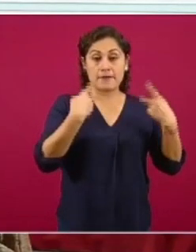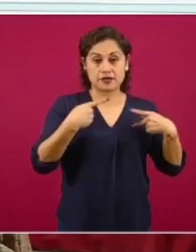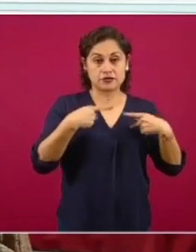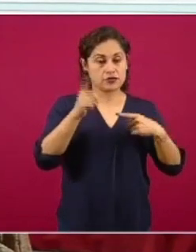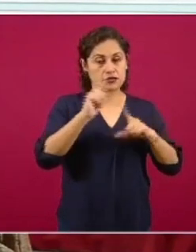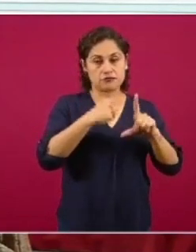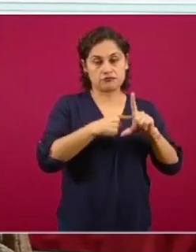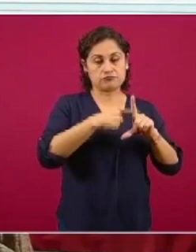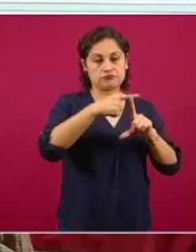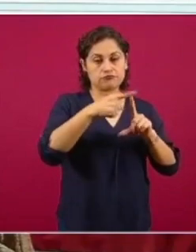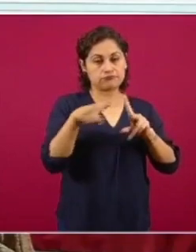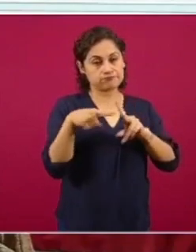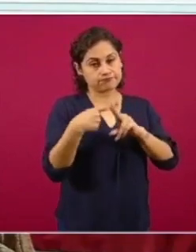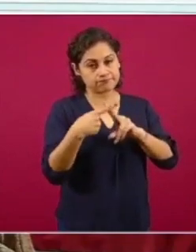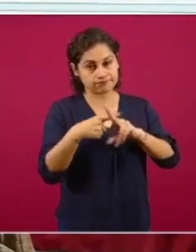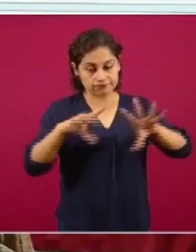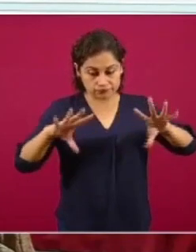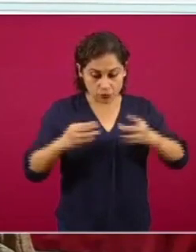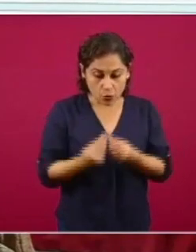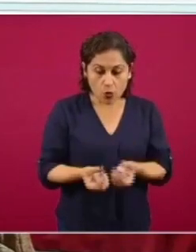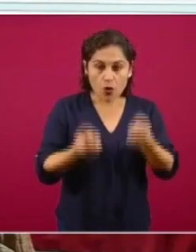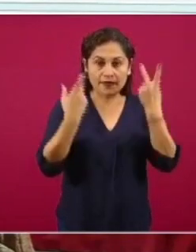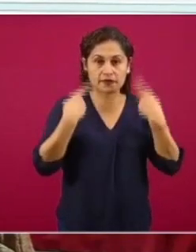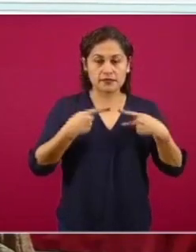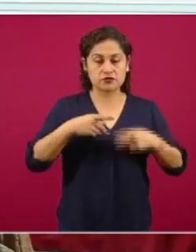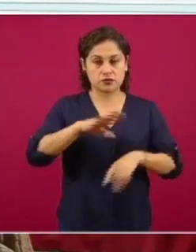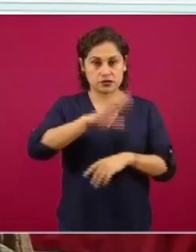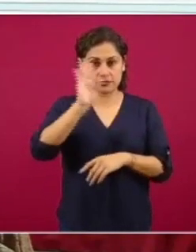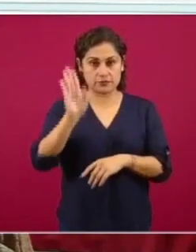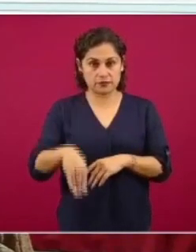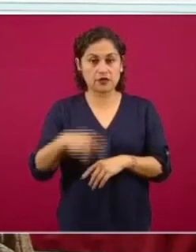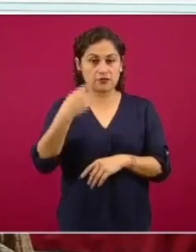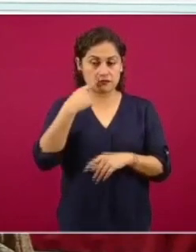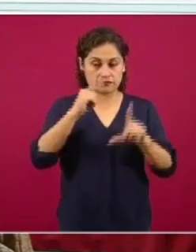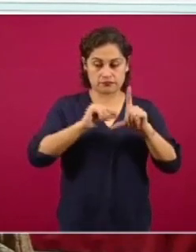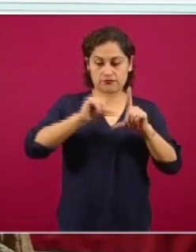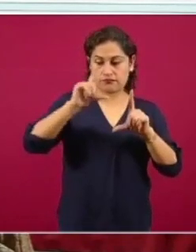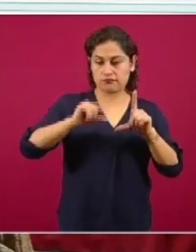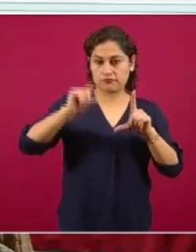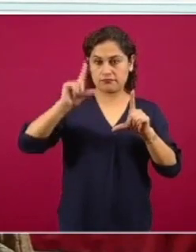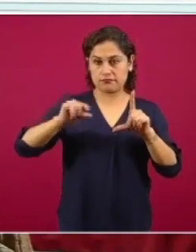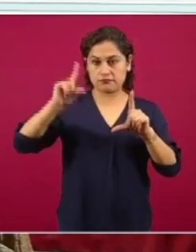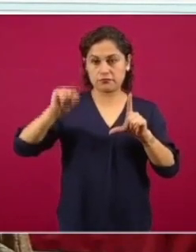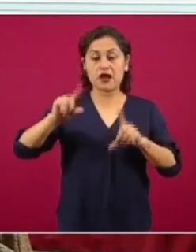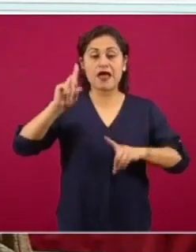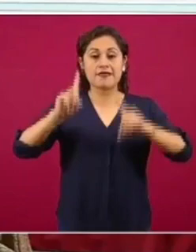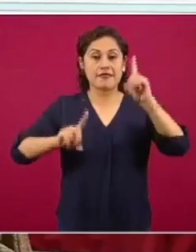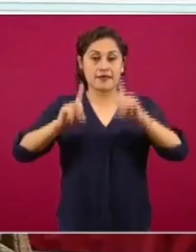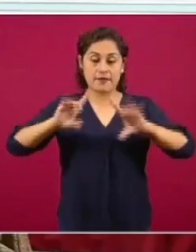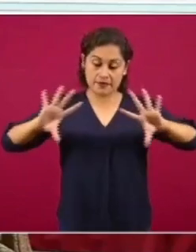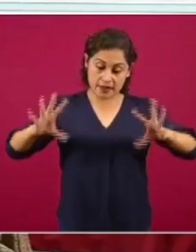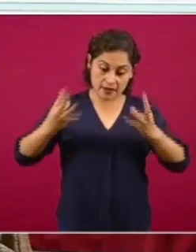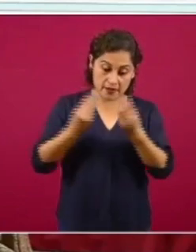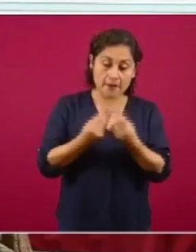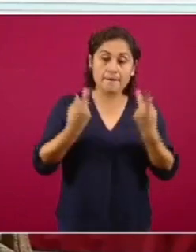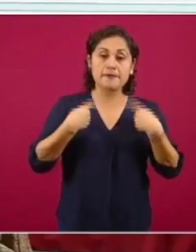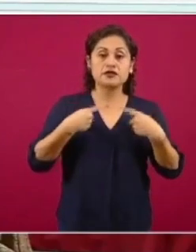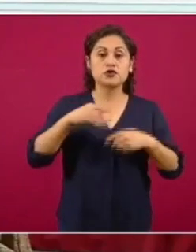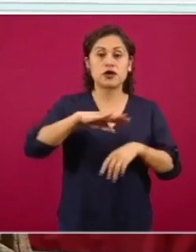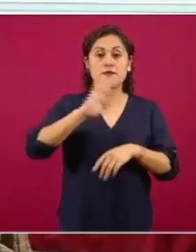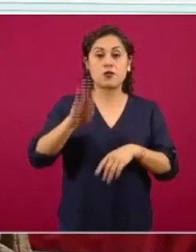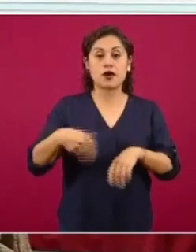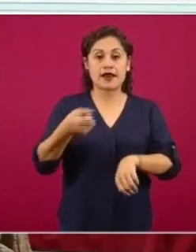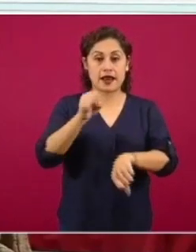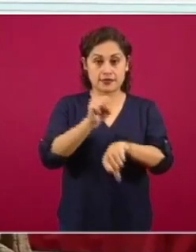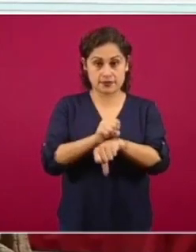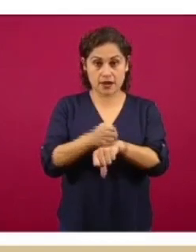tenemos el número de defunciones y recuerden que la altura de cada barra refleja el número total de defunciones de cada semana,